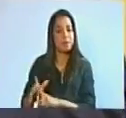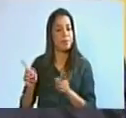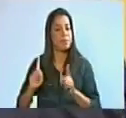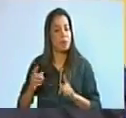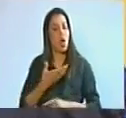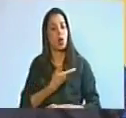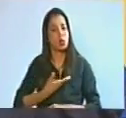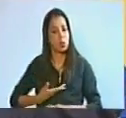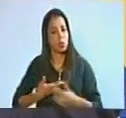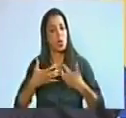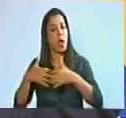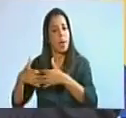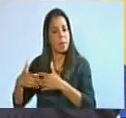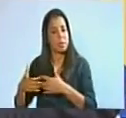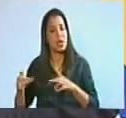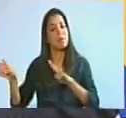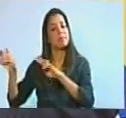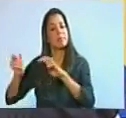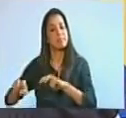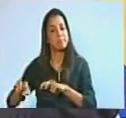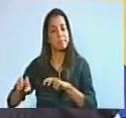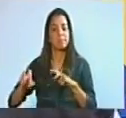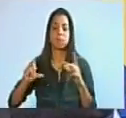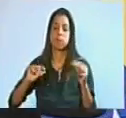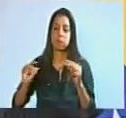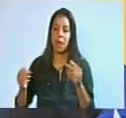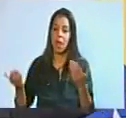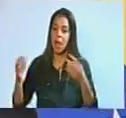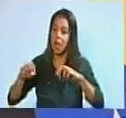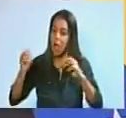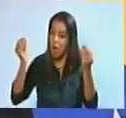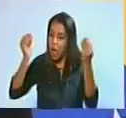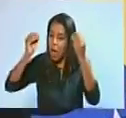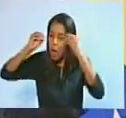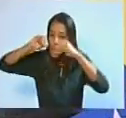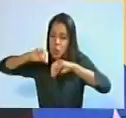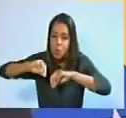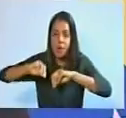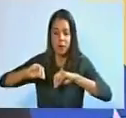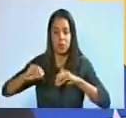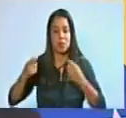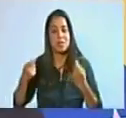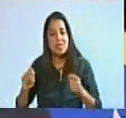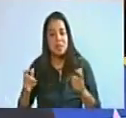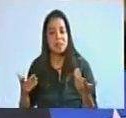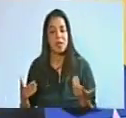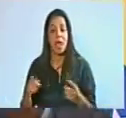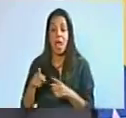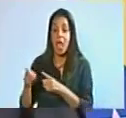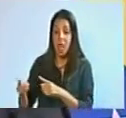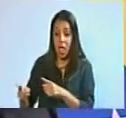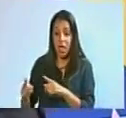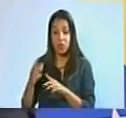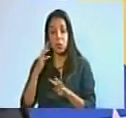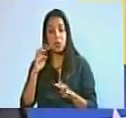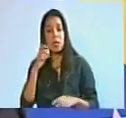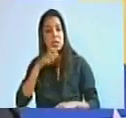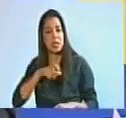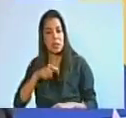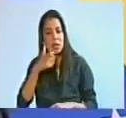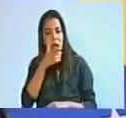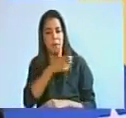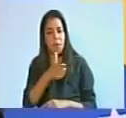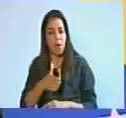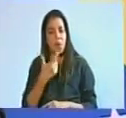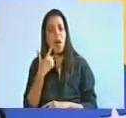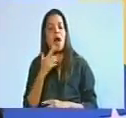producen. Y vamos a buscar acordar cuáles son los precios y que ellos tomen en consideración las necesidades de la gente. De eso